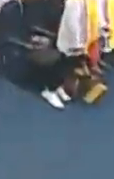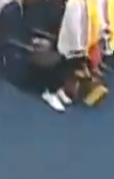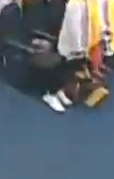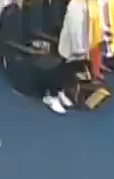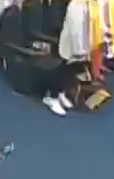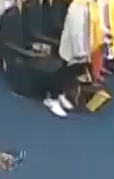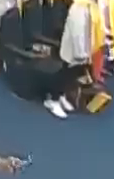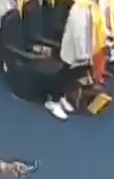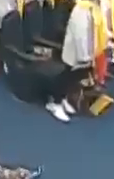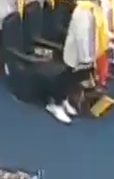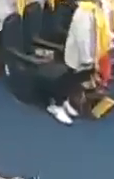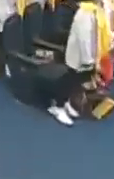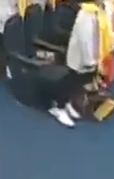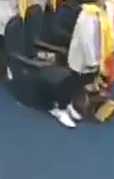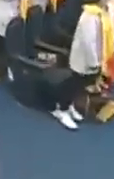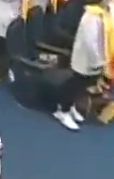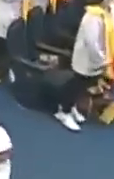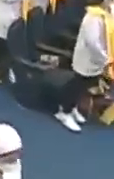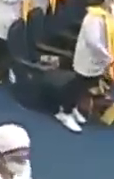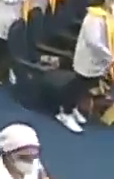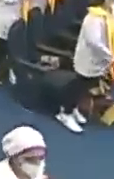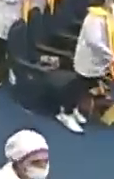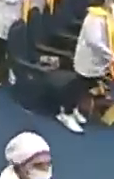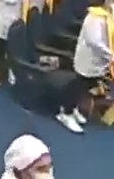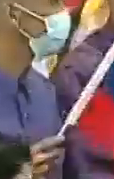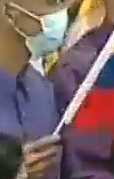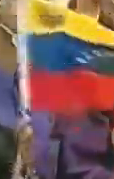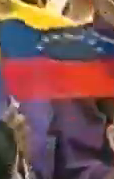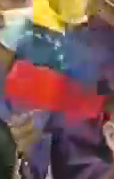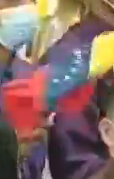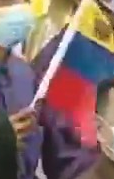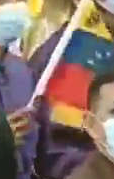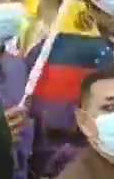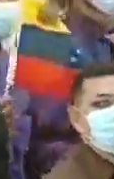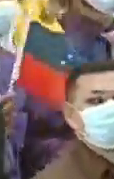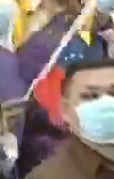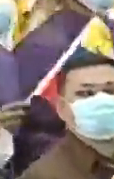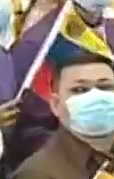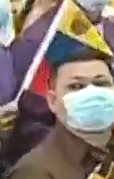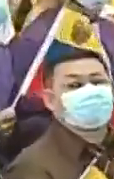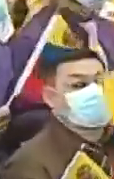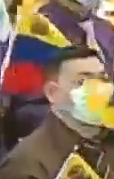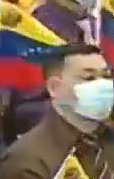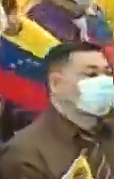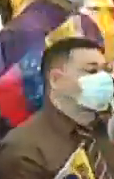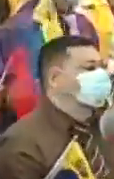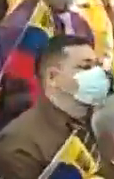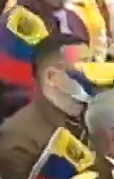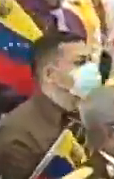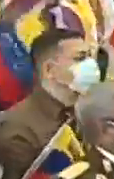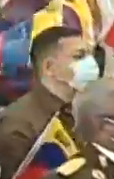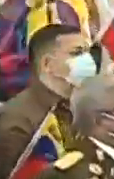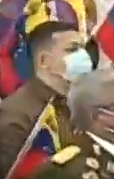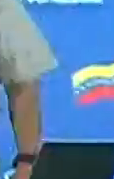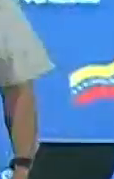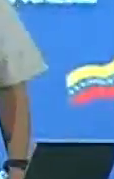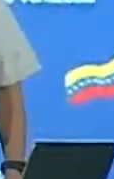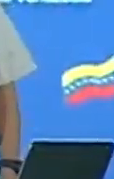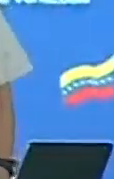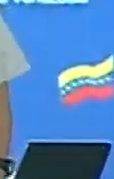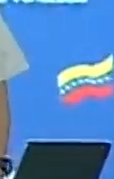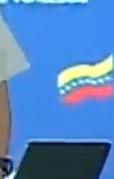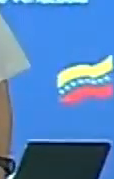ejemplo y bandera de humanismo para el mundo. Lo ha manifestado el jefe de Estado, Nicolás Maduro Moros, que garantizar la salud gratuita